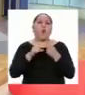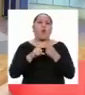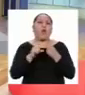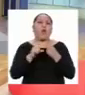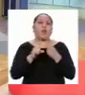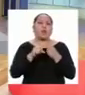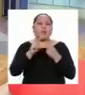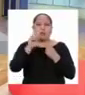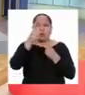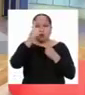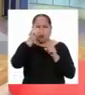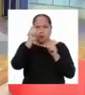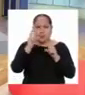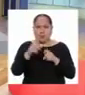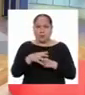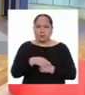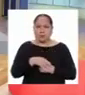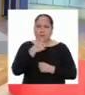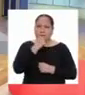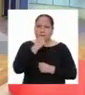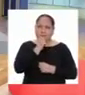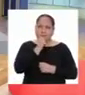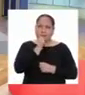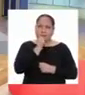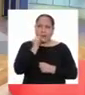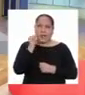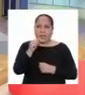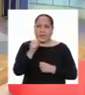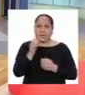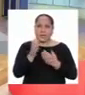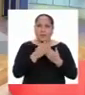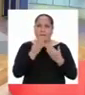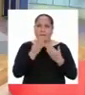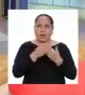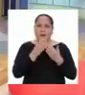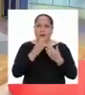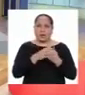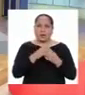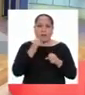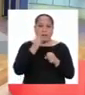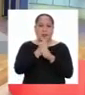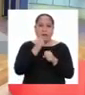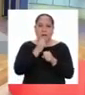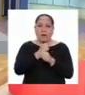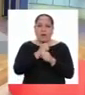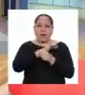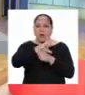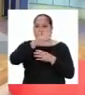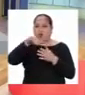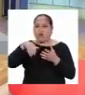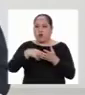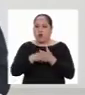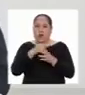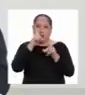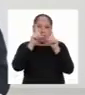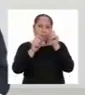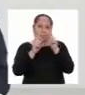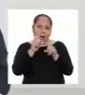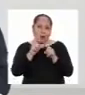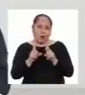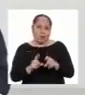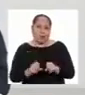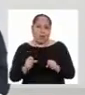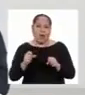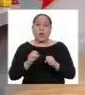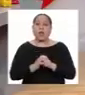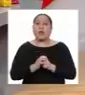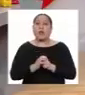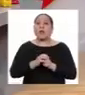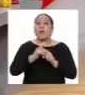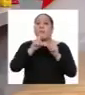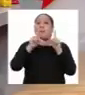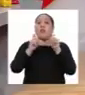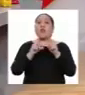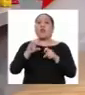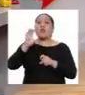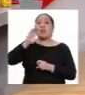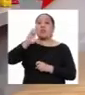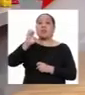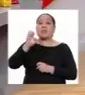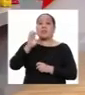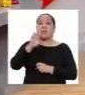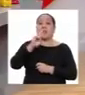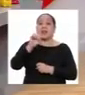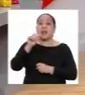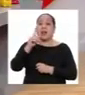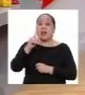segunda? Creo que va a ser más sencillo si trabajamos toda la encuesta con preguntas cerradas. Buena decisión. Entonces,